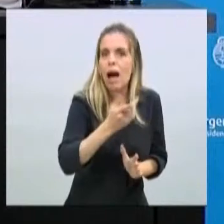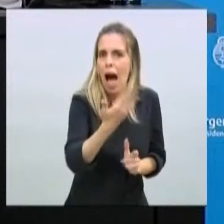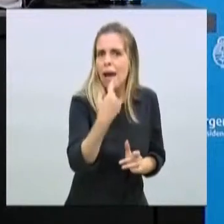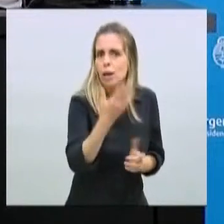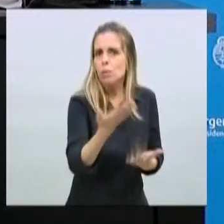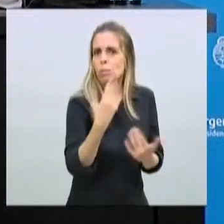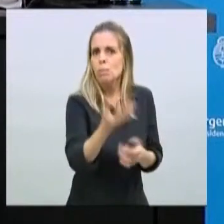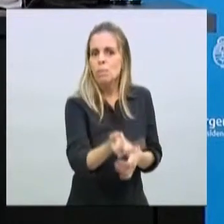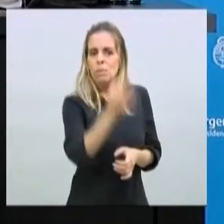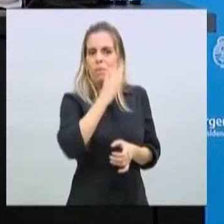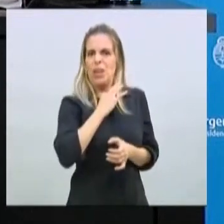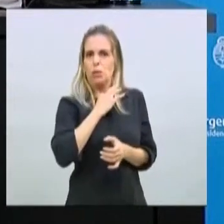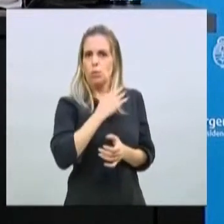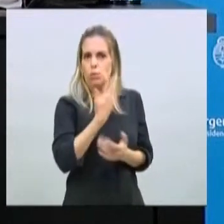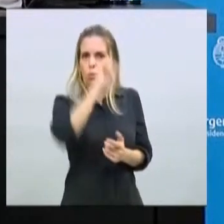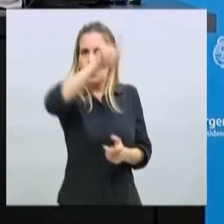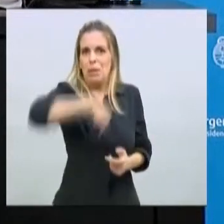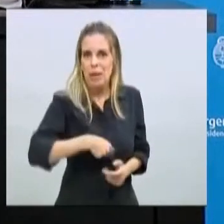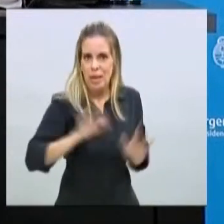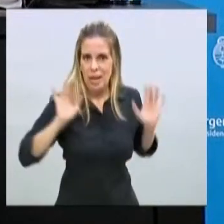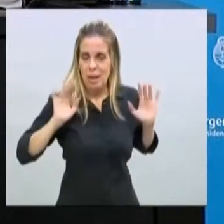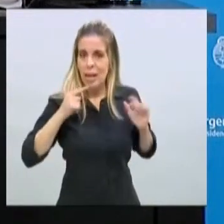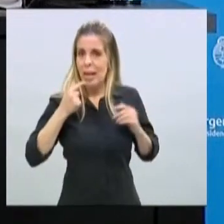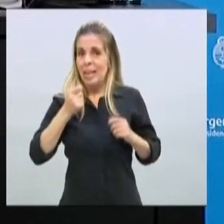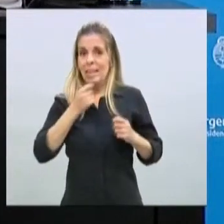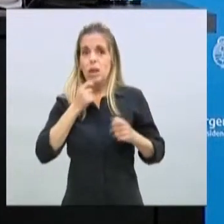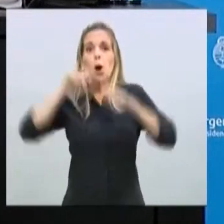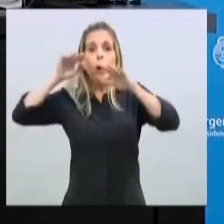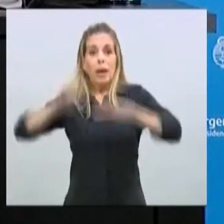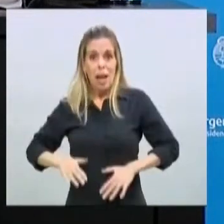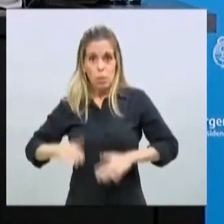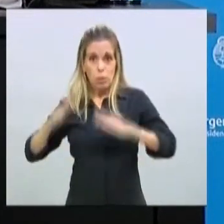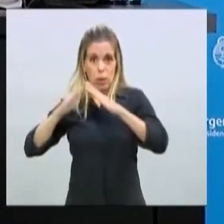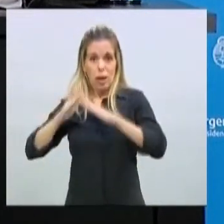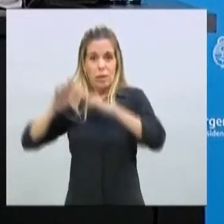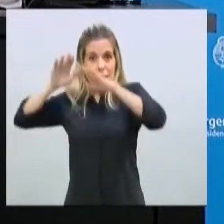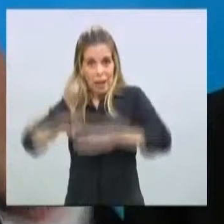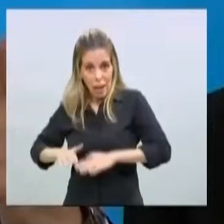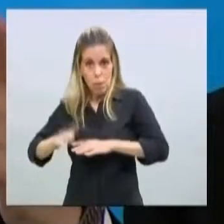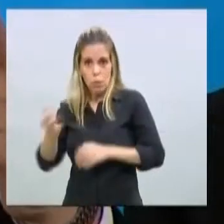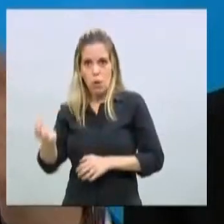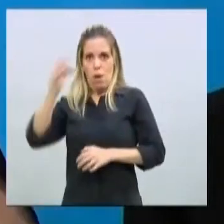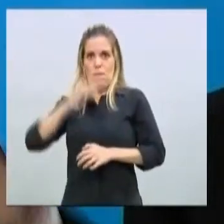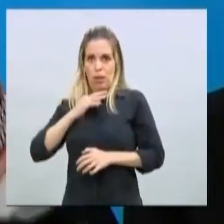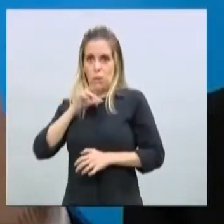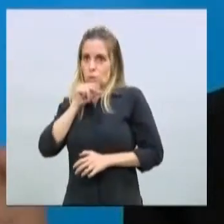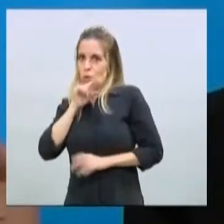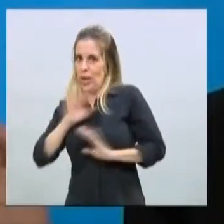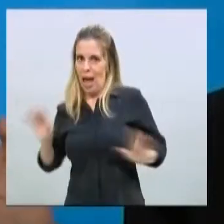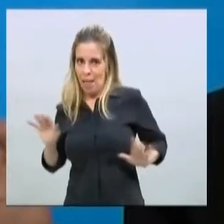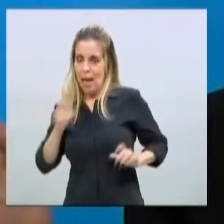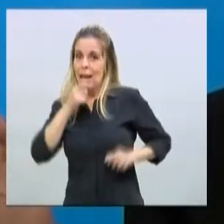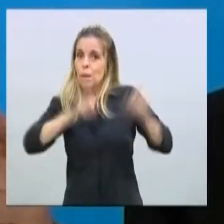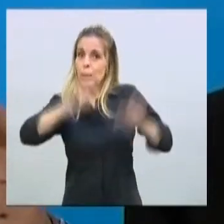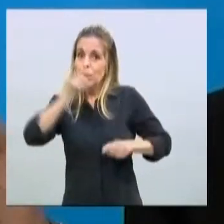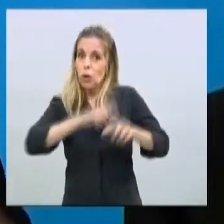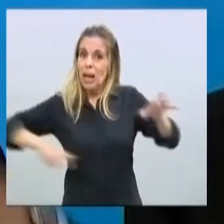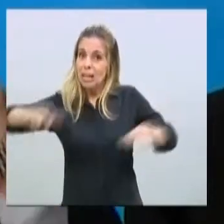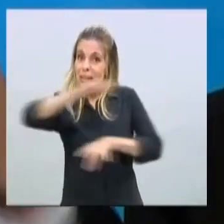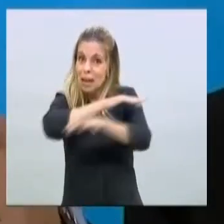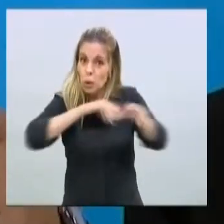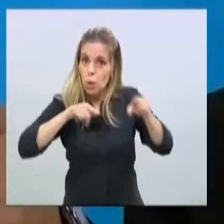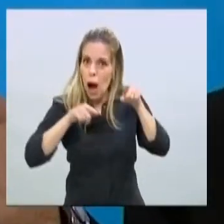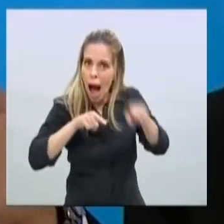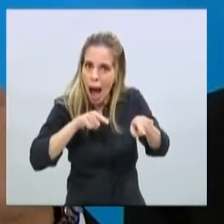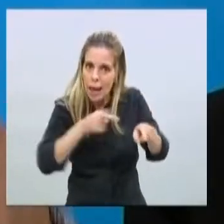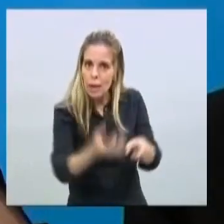No es el virus que viene a nuestras casas. Somos nosotros que vamos a buscarlos. Más circulamos, más aumenta el riesgo.